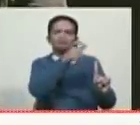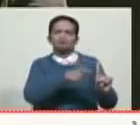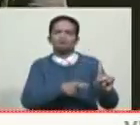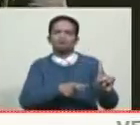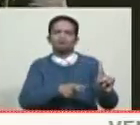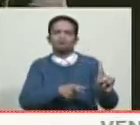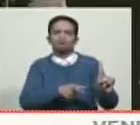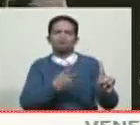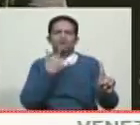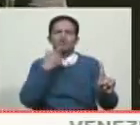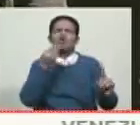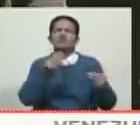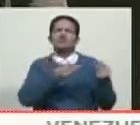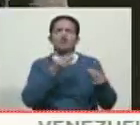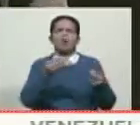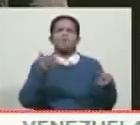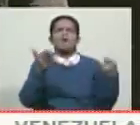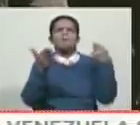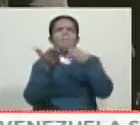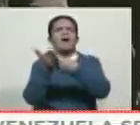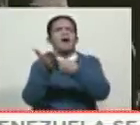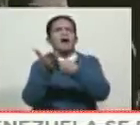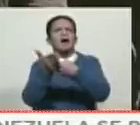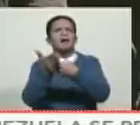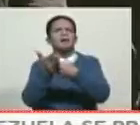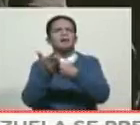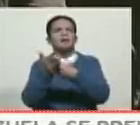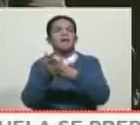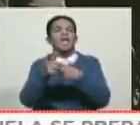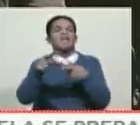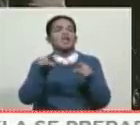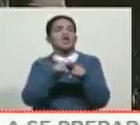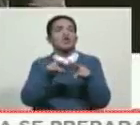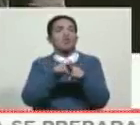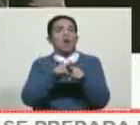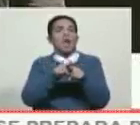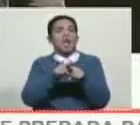está recibiendo del imperialismo? ¿Se va a bajar los pantalones?